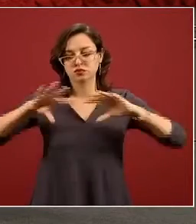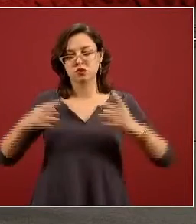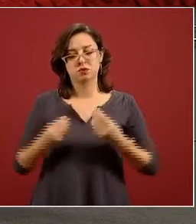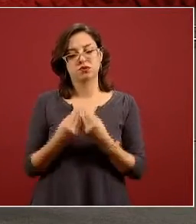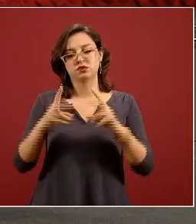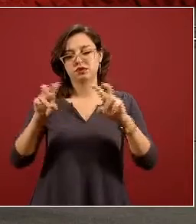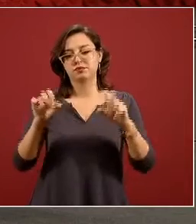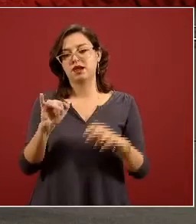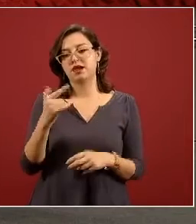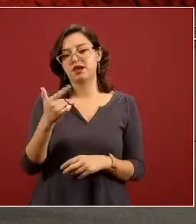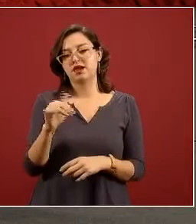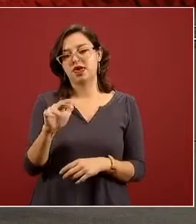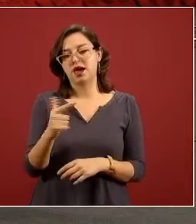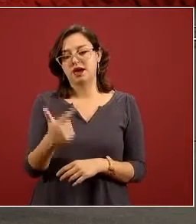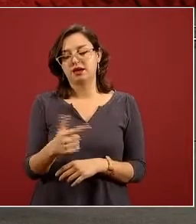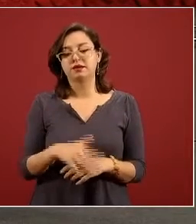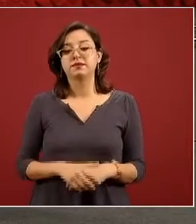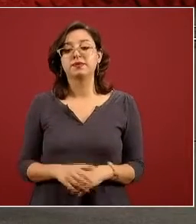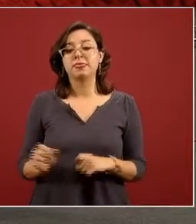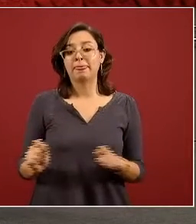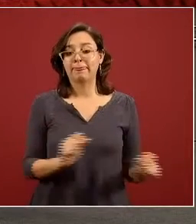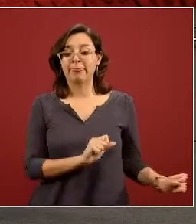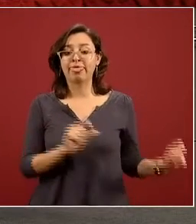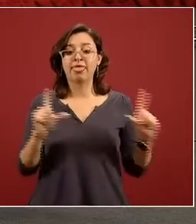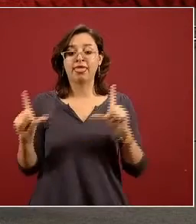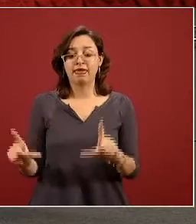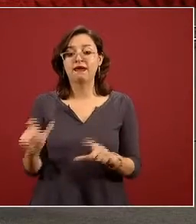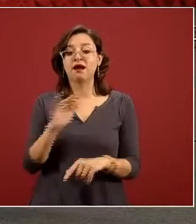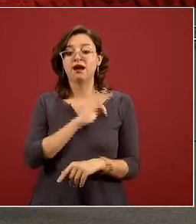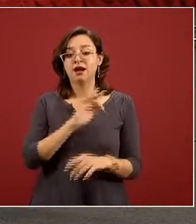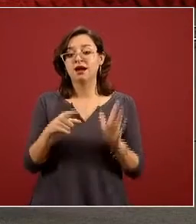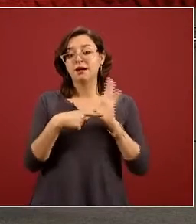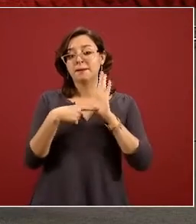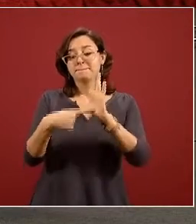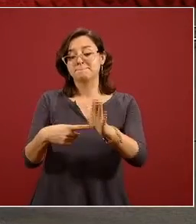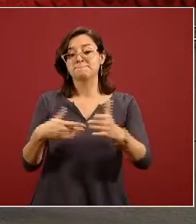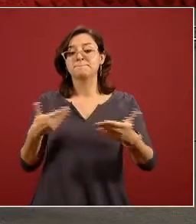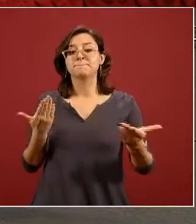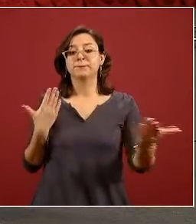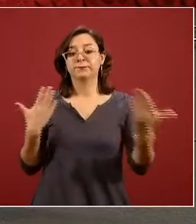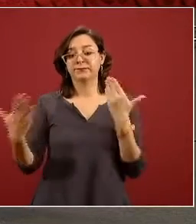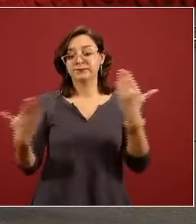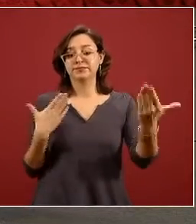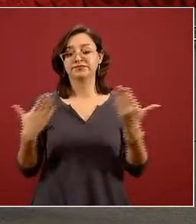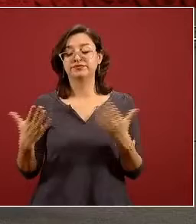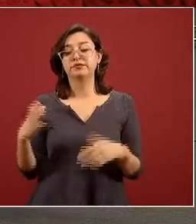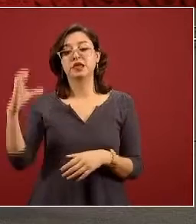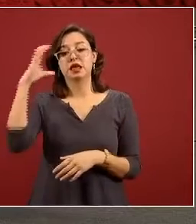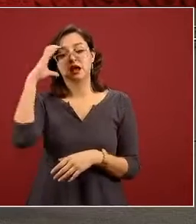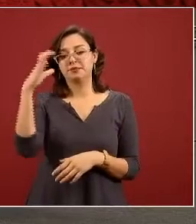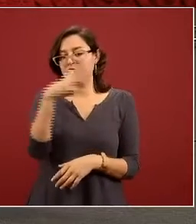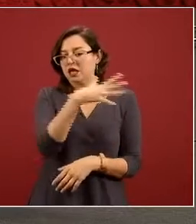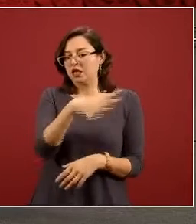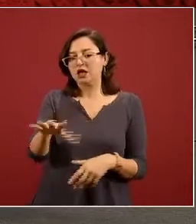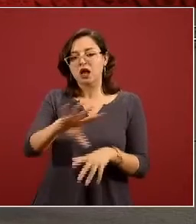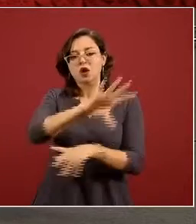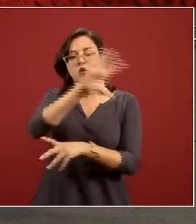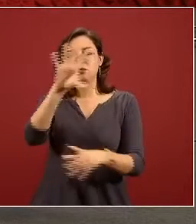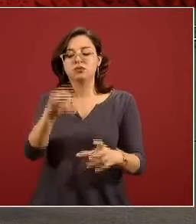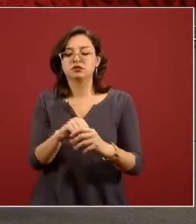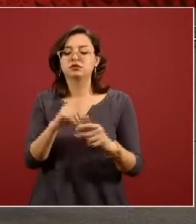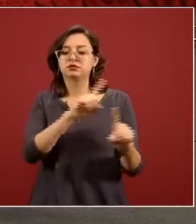Irak. En la siguiente diapositiva vemos un poco precisamente esta distribución de las camas generales en las